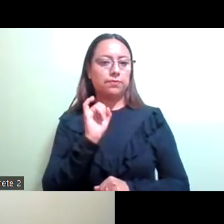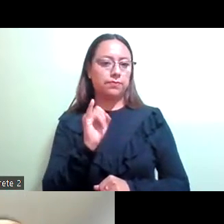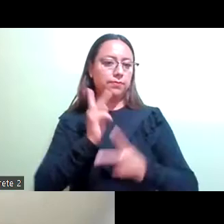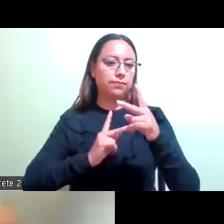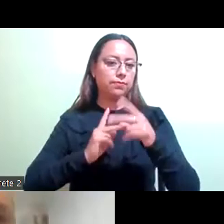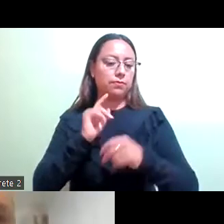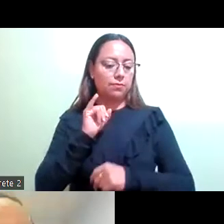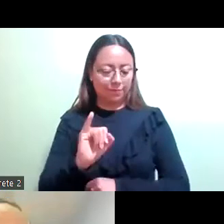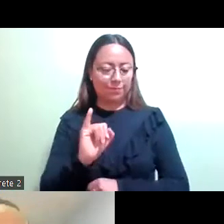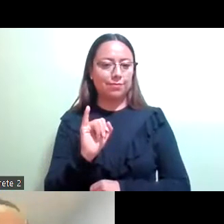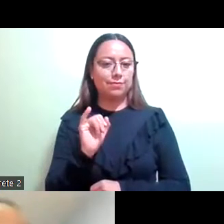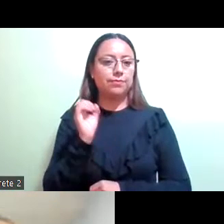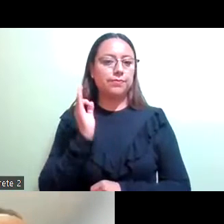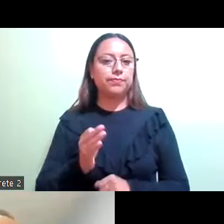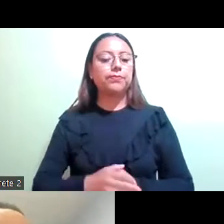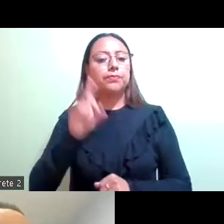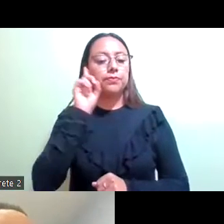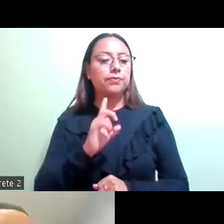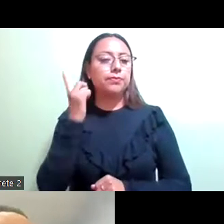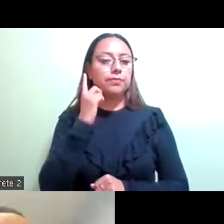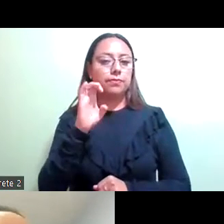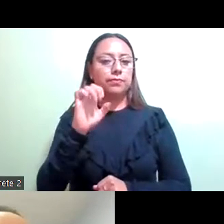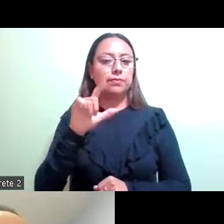Diputada Elizabeth Mateos Hernández.